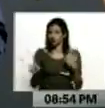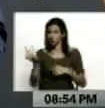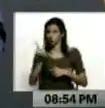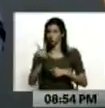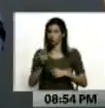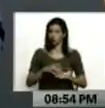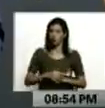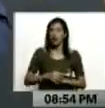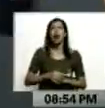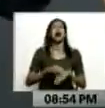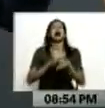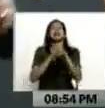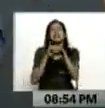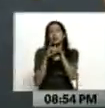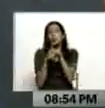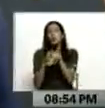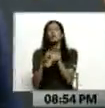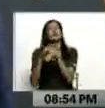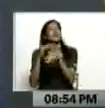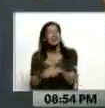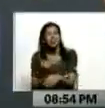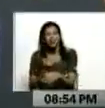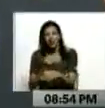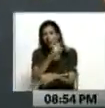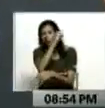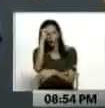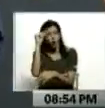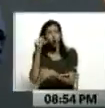asumió Ah perdón